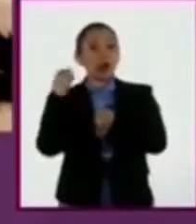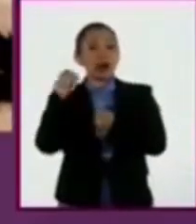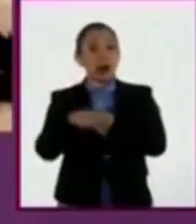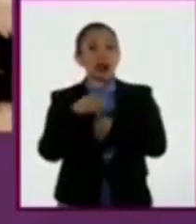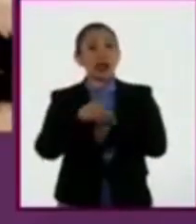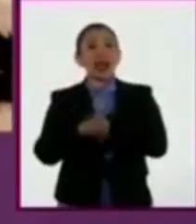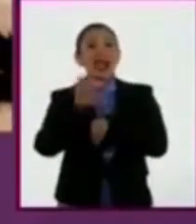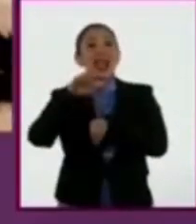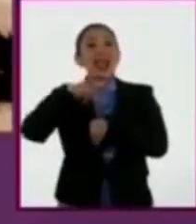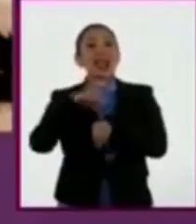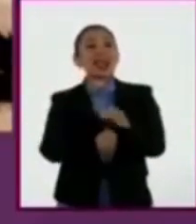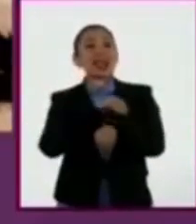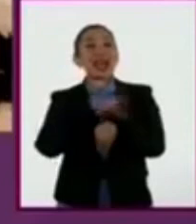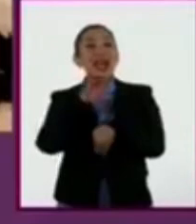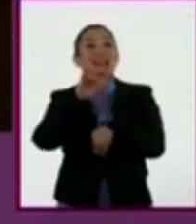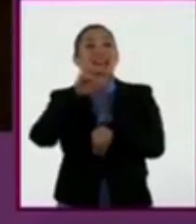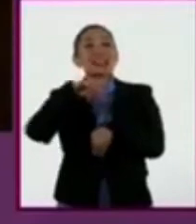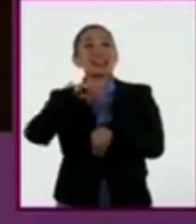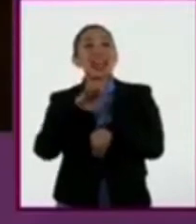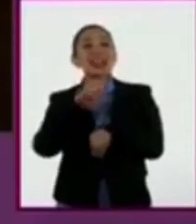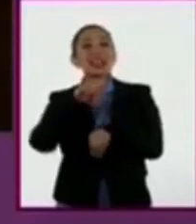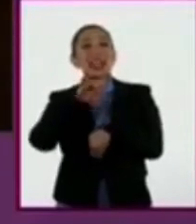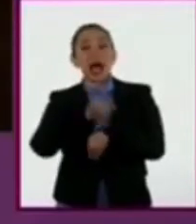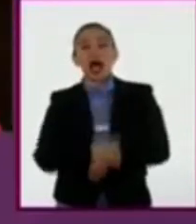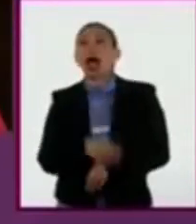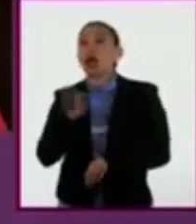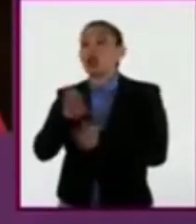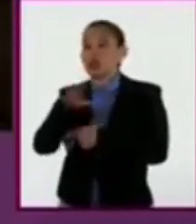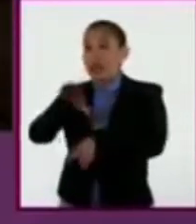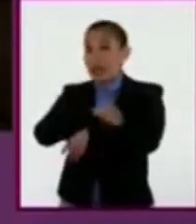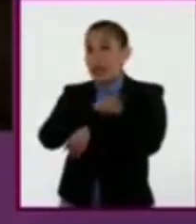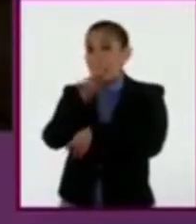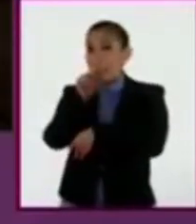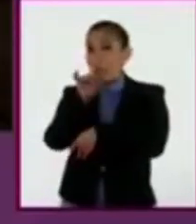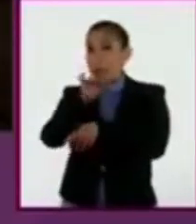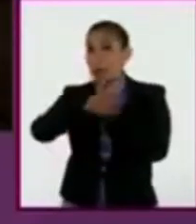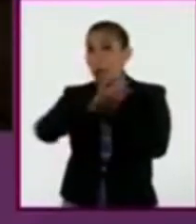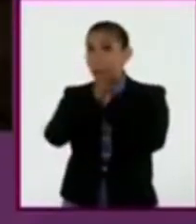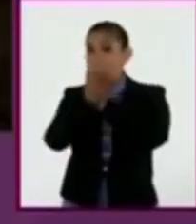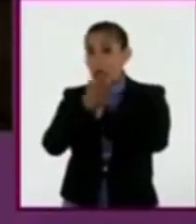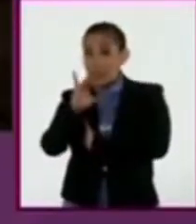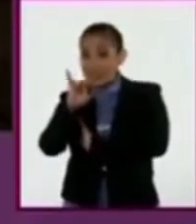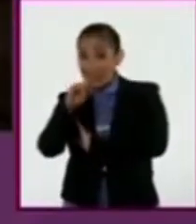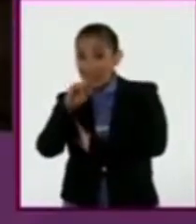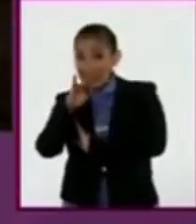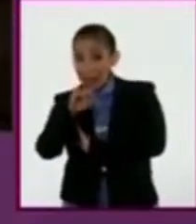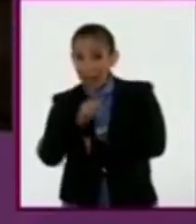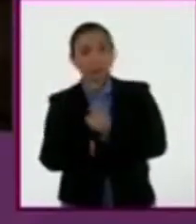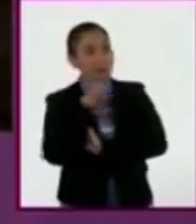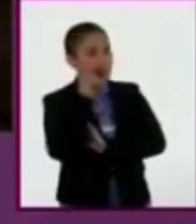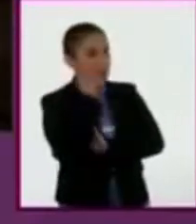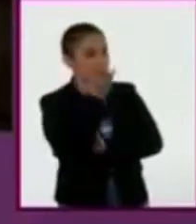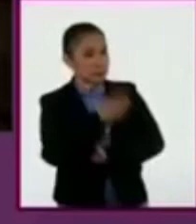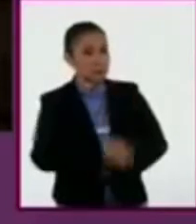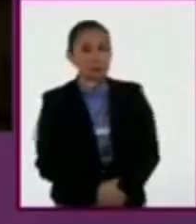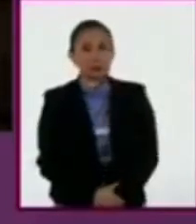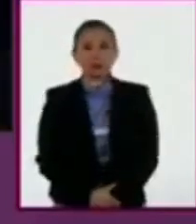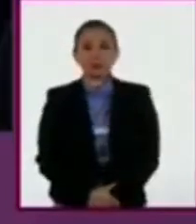llamada energía cinética. ¿Entonces la energía potencial se transforma en cinética? Veámoslo ahora.